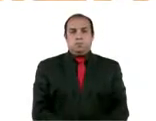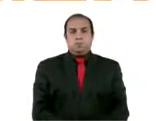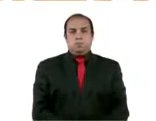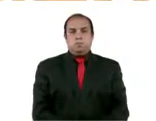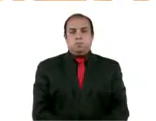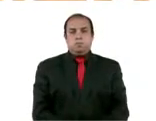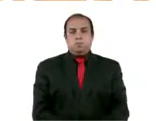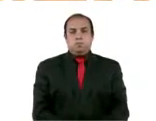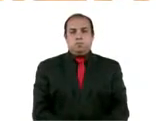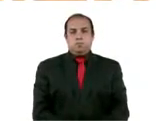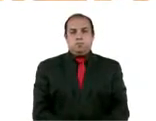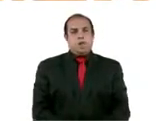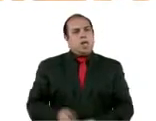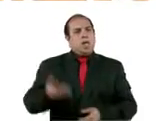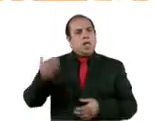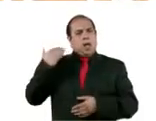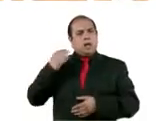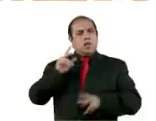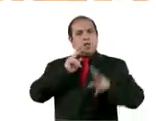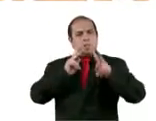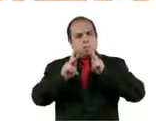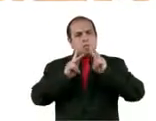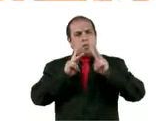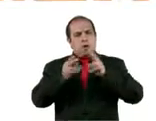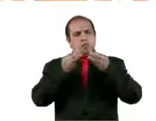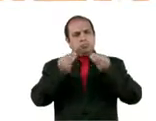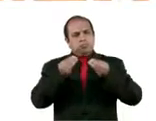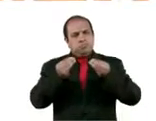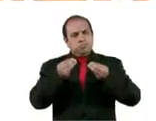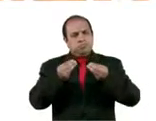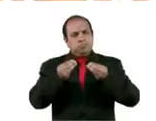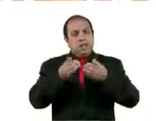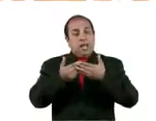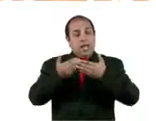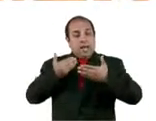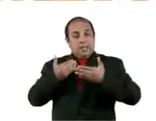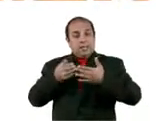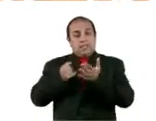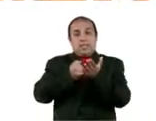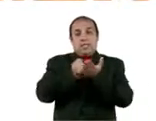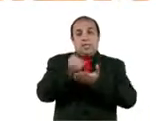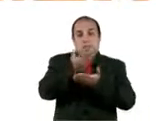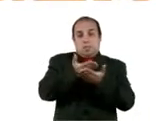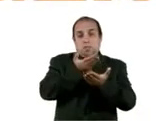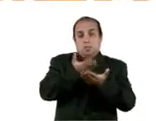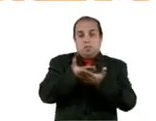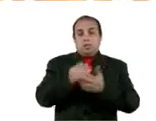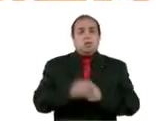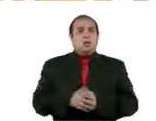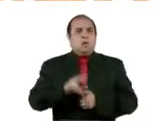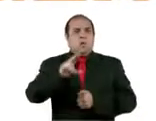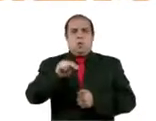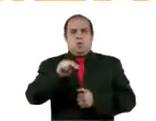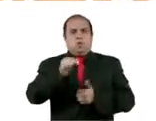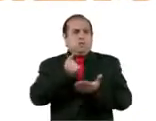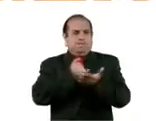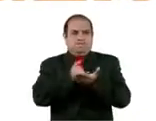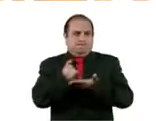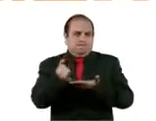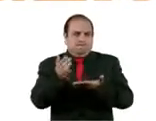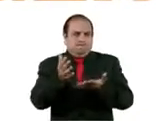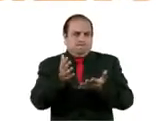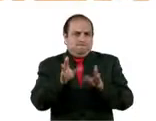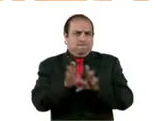plática previa a la decisión de esta propuesta. No fue algo que se decidió